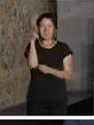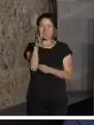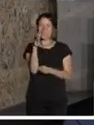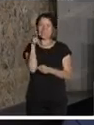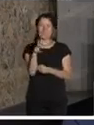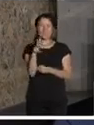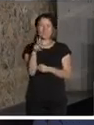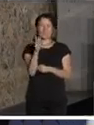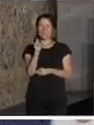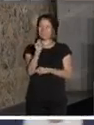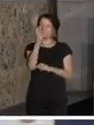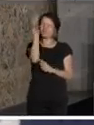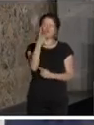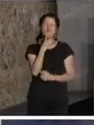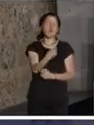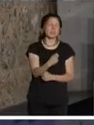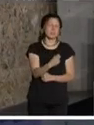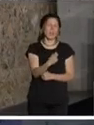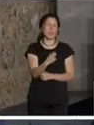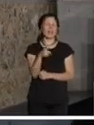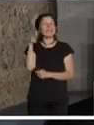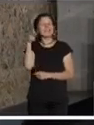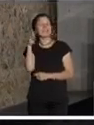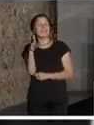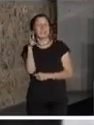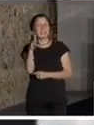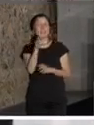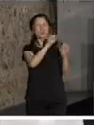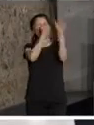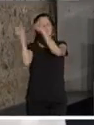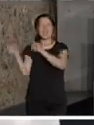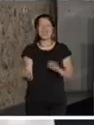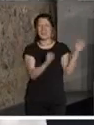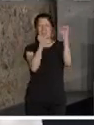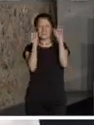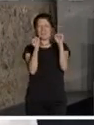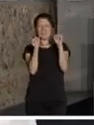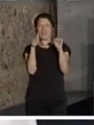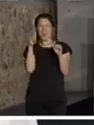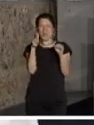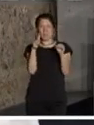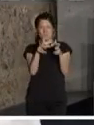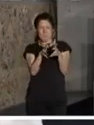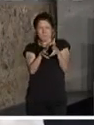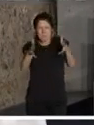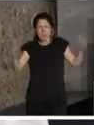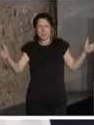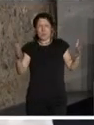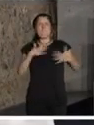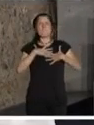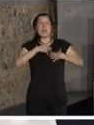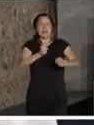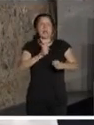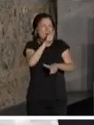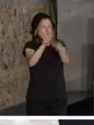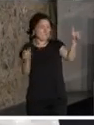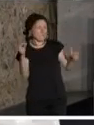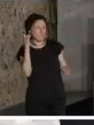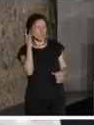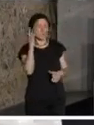cuesta conquistarlos los derechos se defienden y se amplían con la valentía de muchas